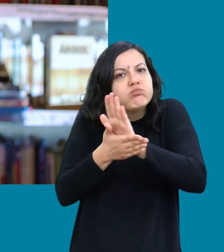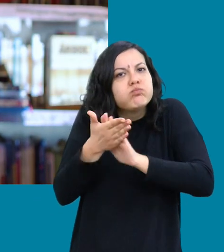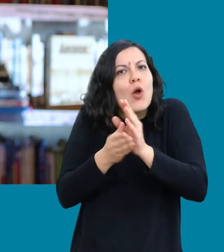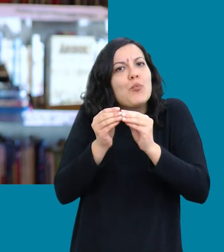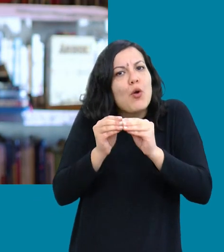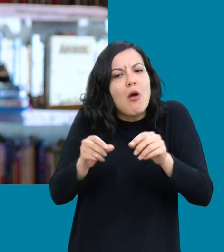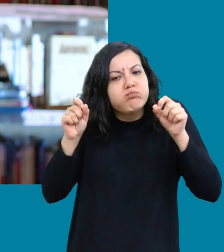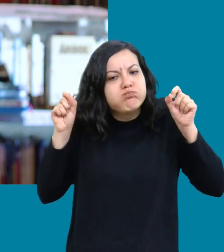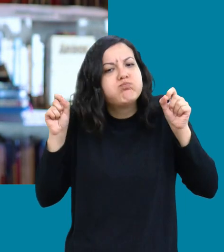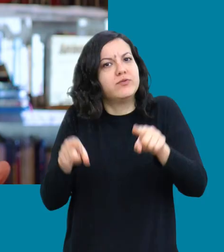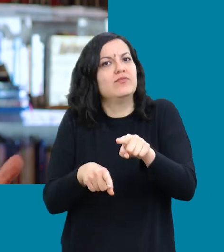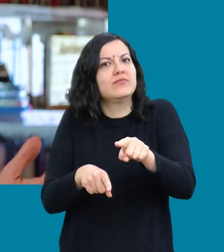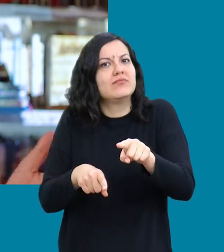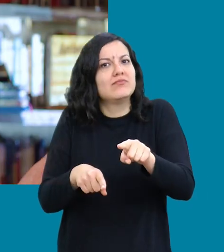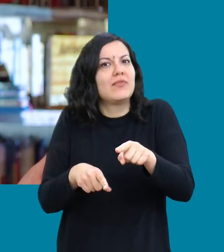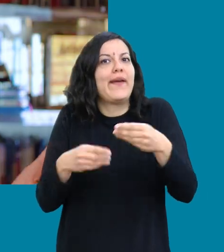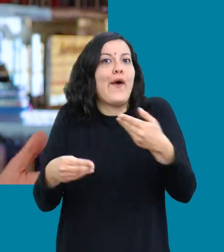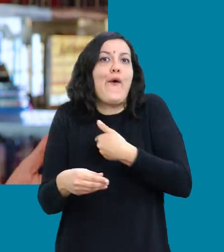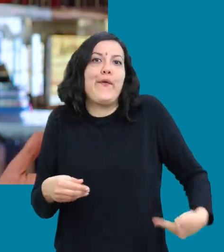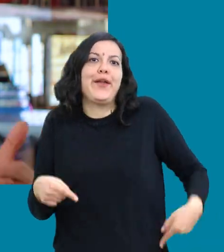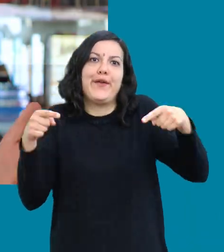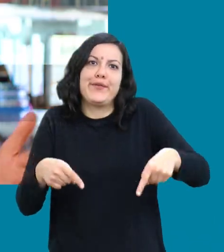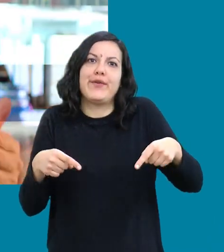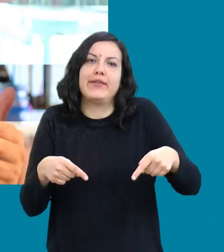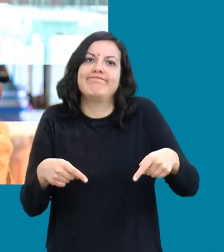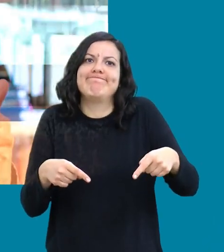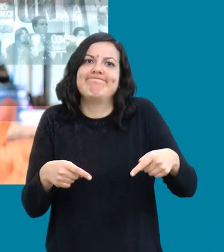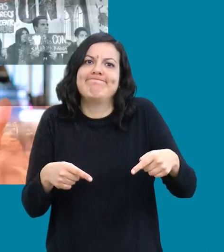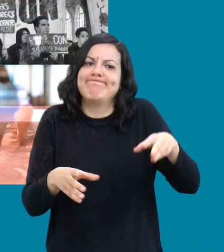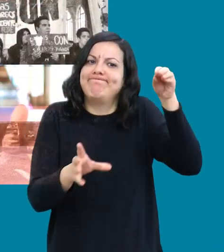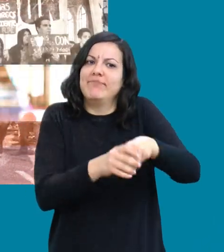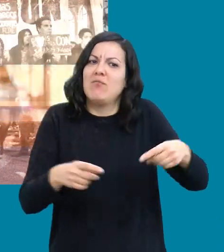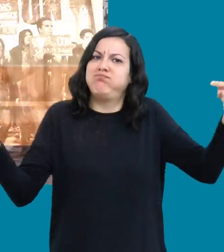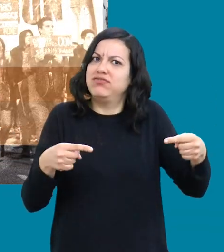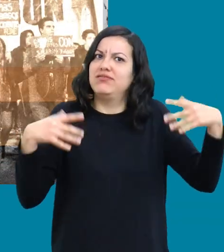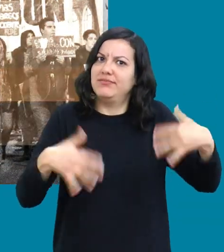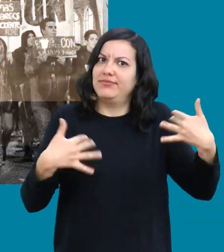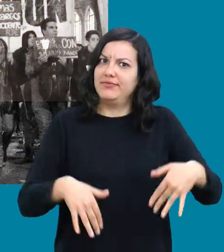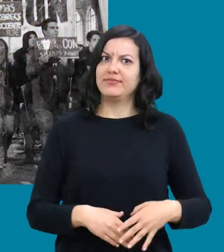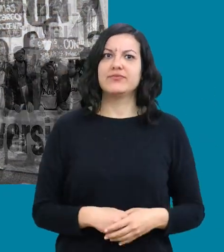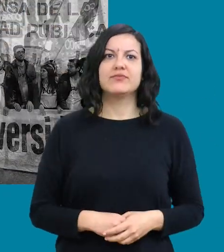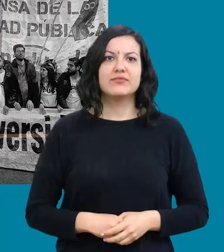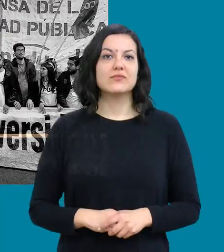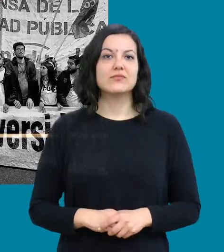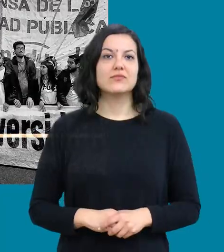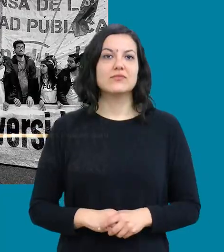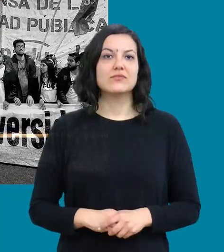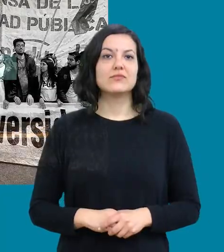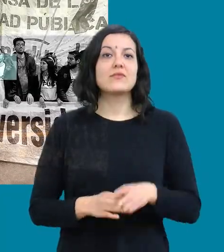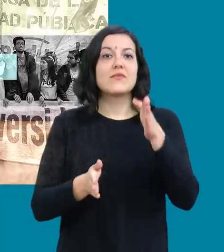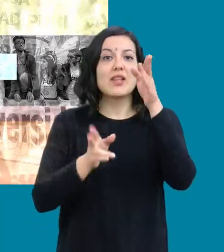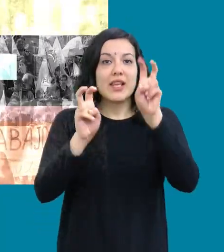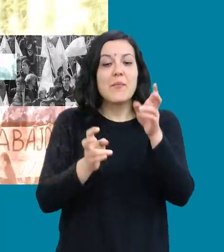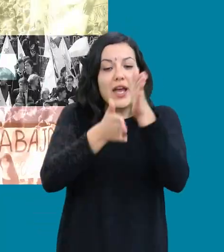juridicidad propia que tiene la universidad, que el gobierno actual, por supuesto, ha quebrado ya varias veces. Hoy la